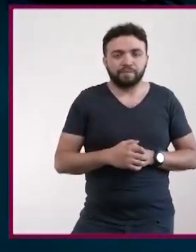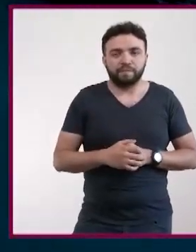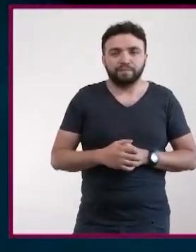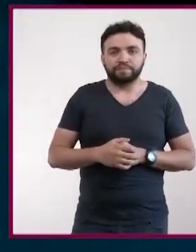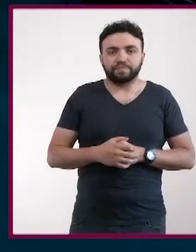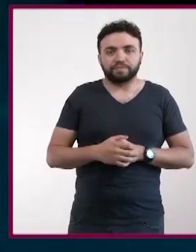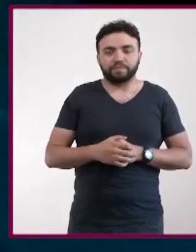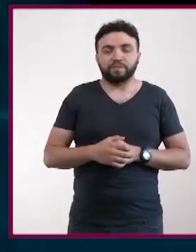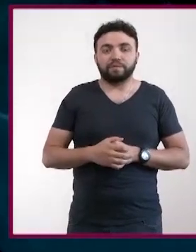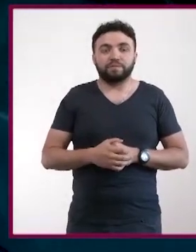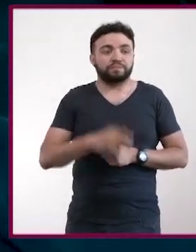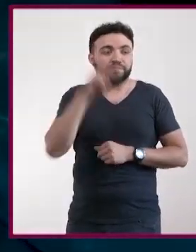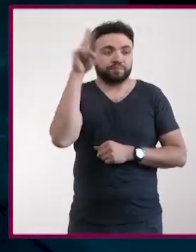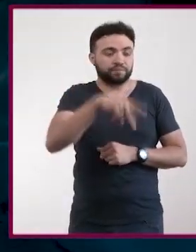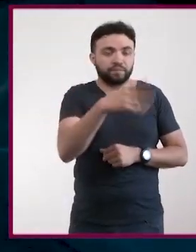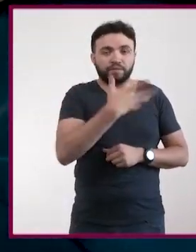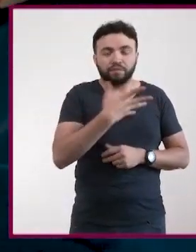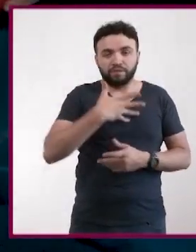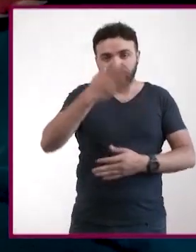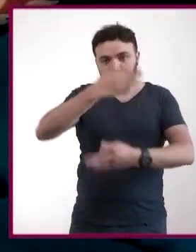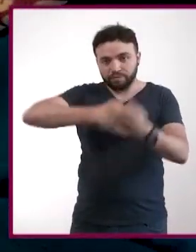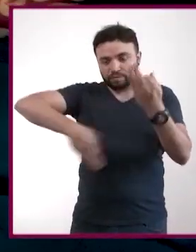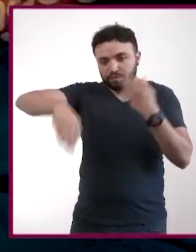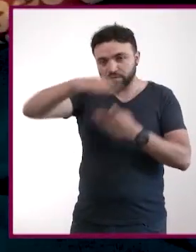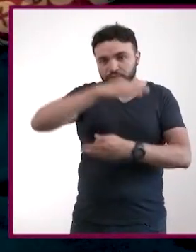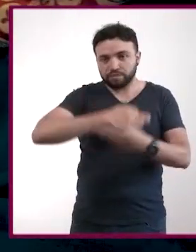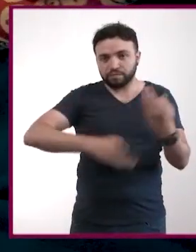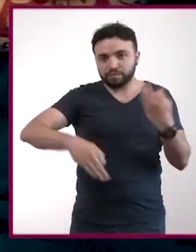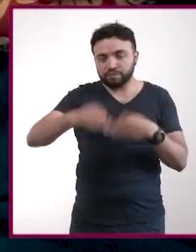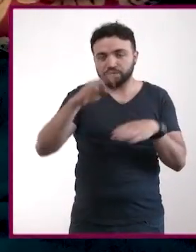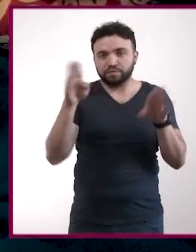realidad todos tienen como